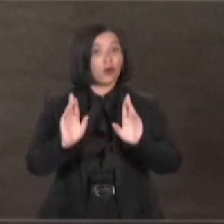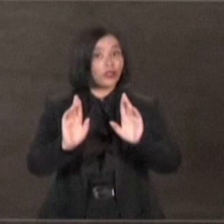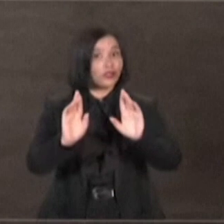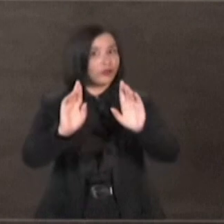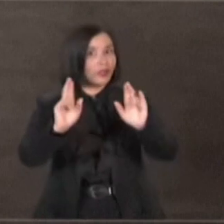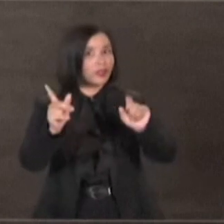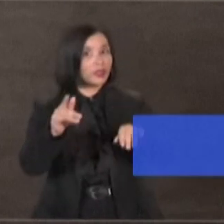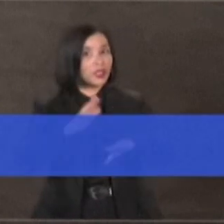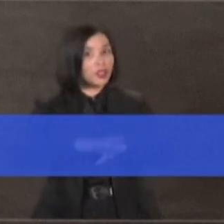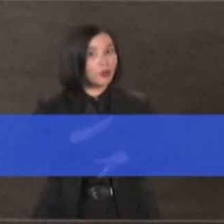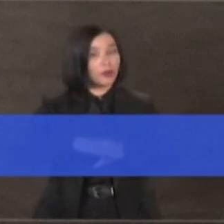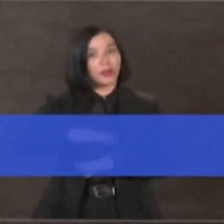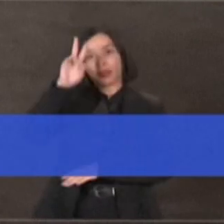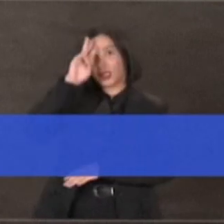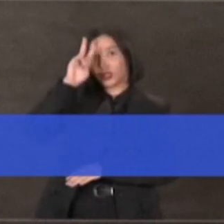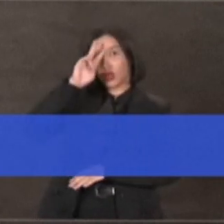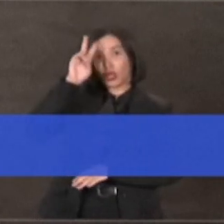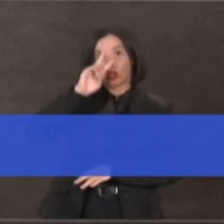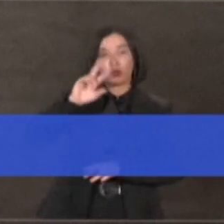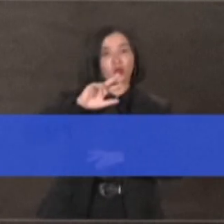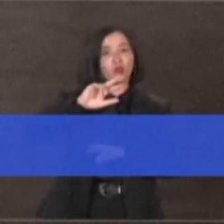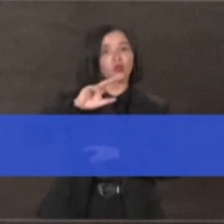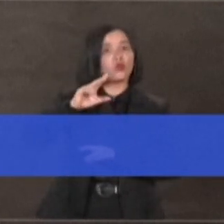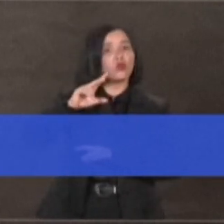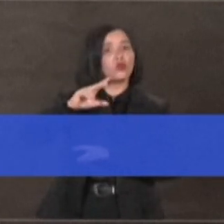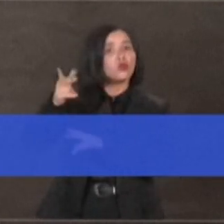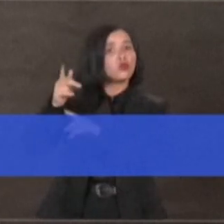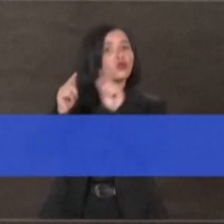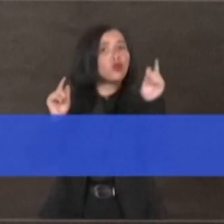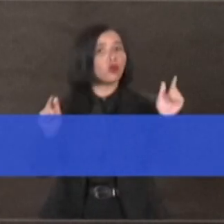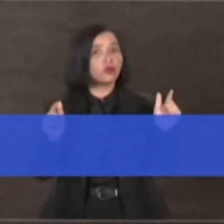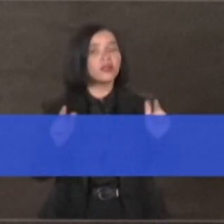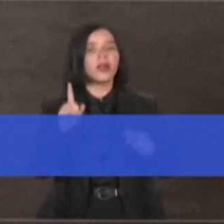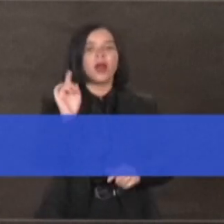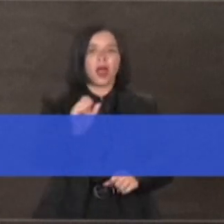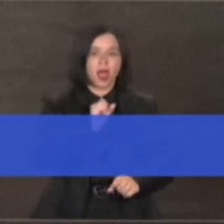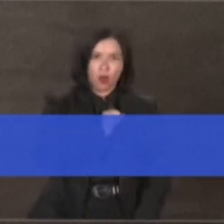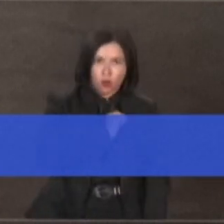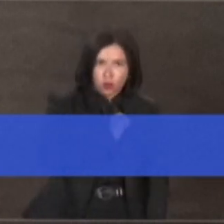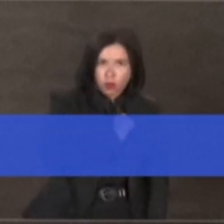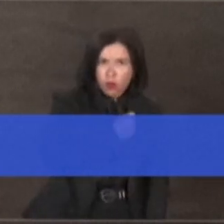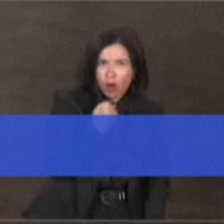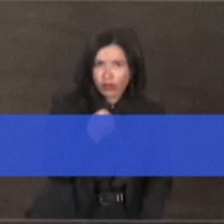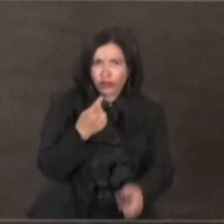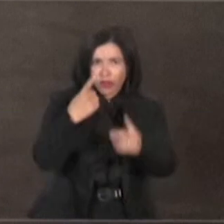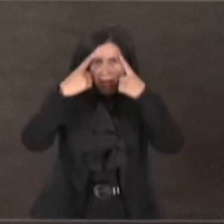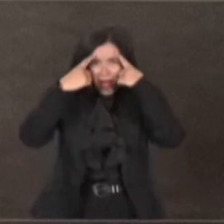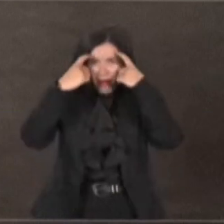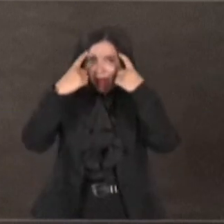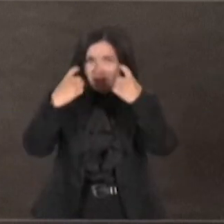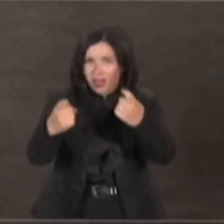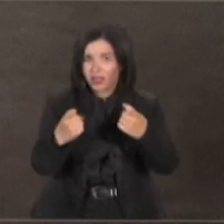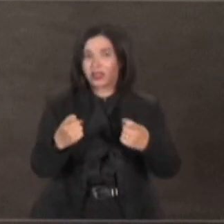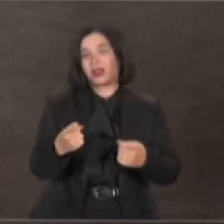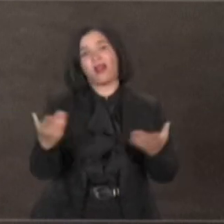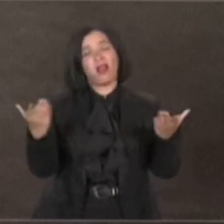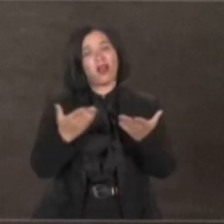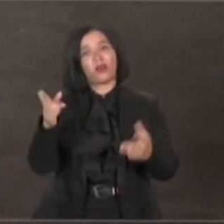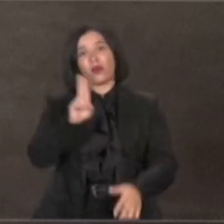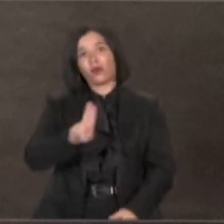tse lo que distingue este momento de la historia de todos los demás es el odio y la violencia ahora utilizados como instrumentos